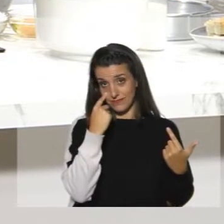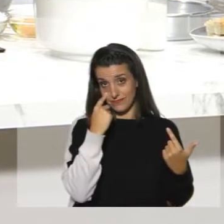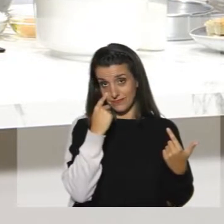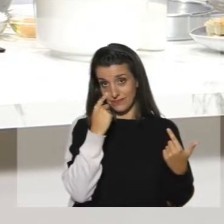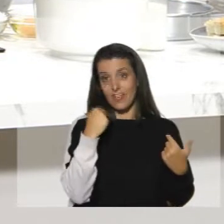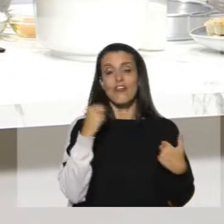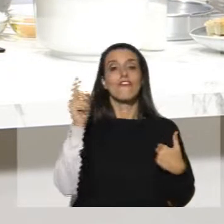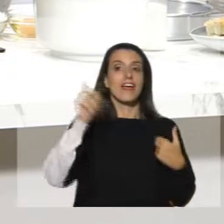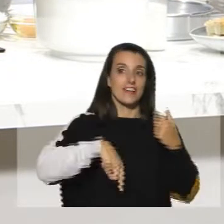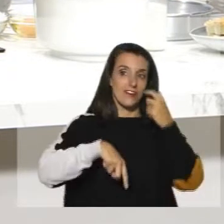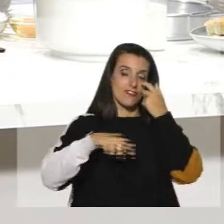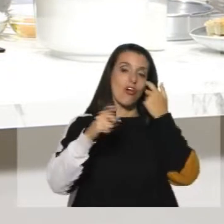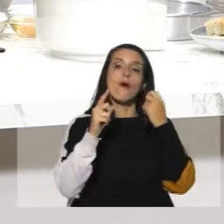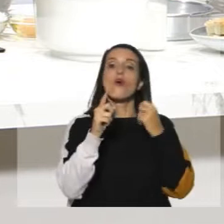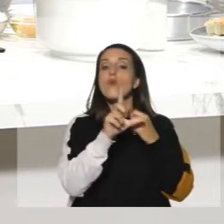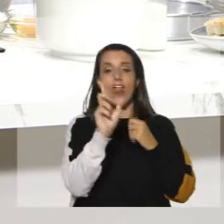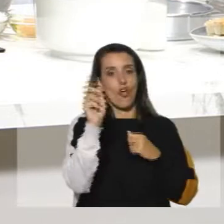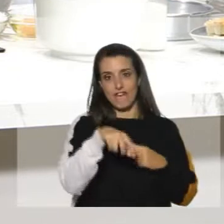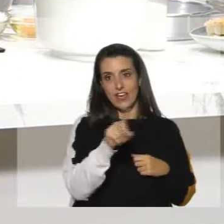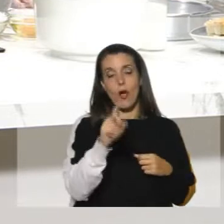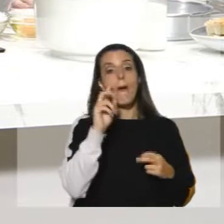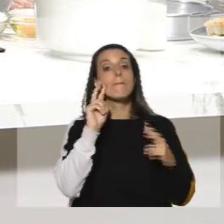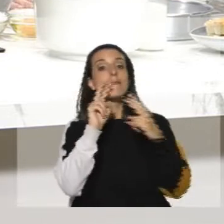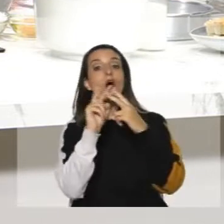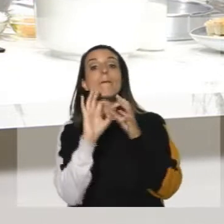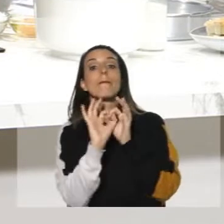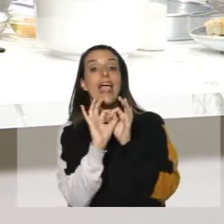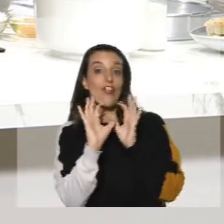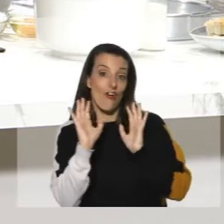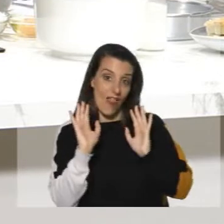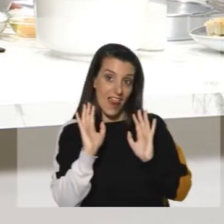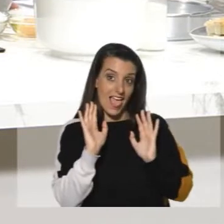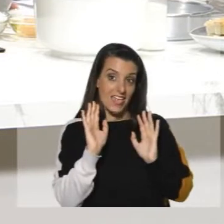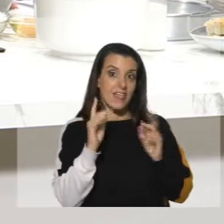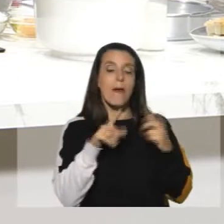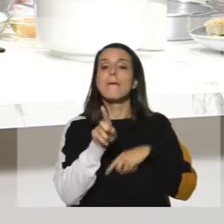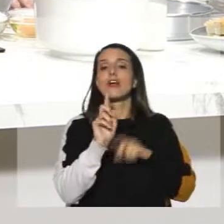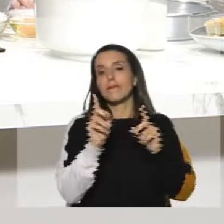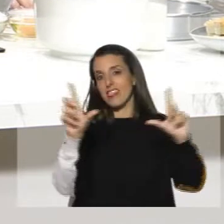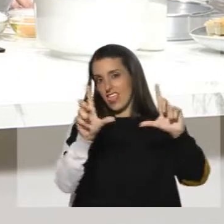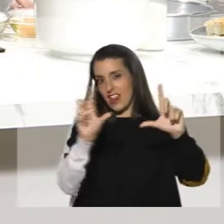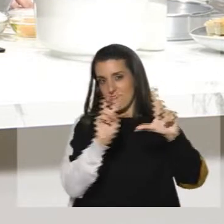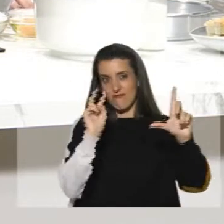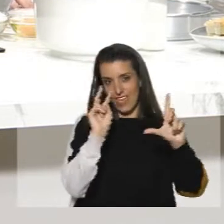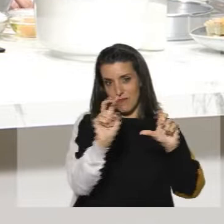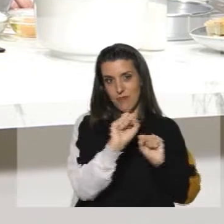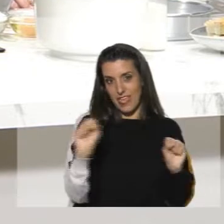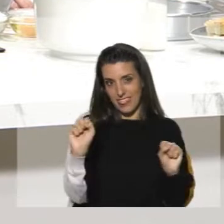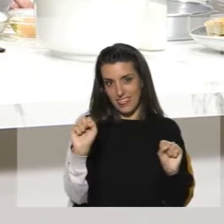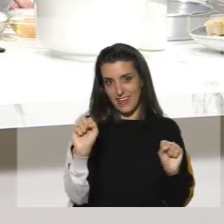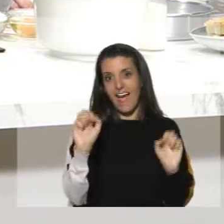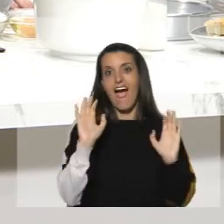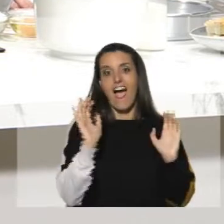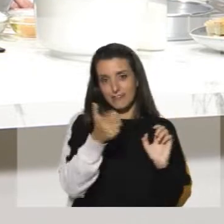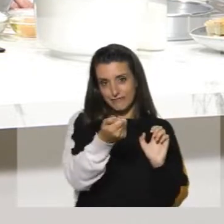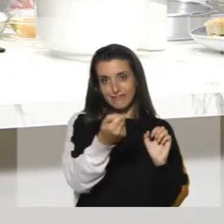té de boldo. Besito para todos. El miércoles te veo y ahí veo. Ahí ves la situación. Pero igual lo puedes ver por la tele. Bueno, nosotros vamos a estar acá y ahí me